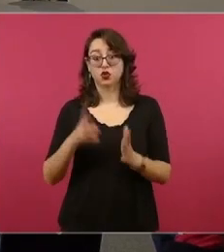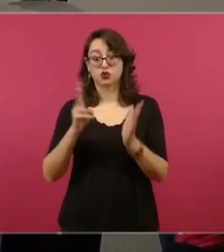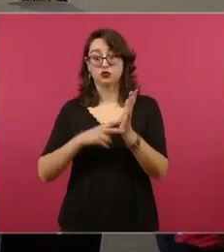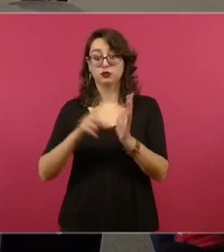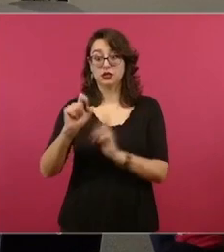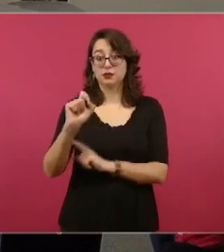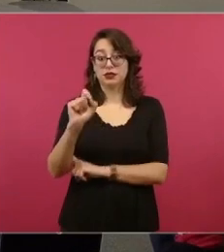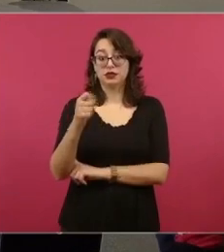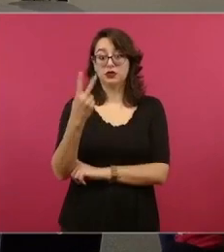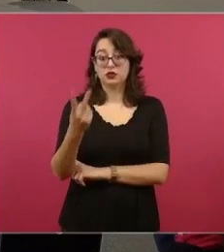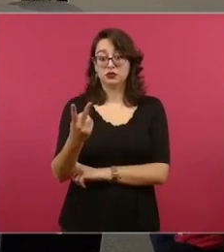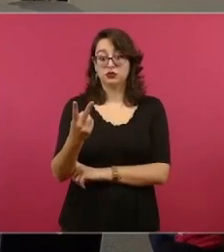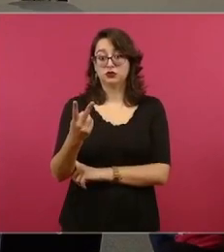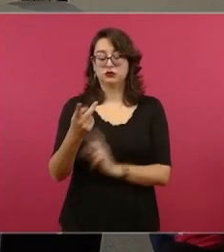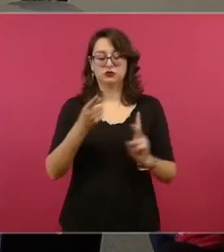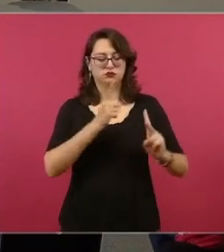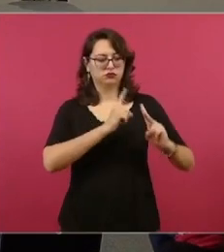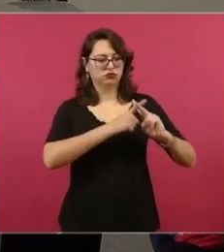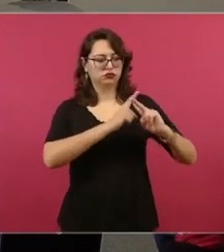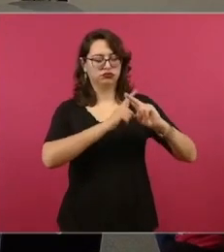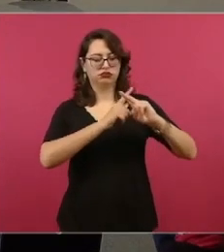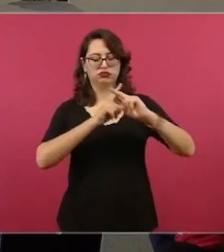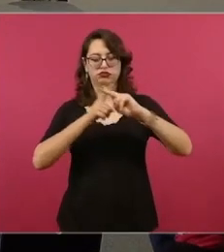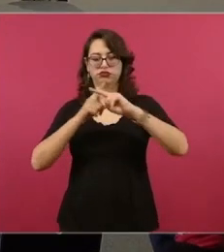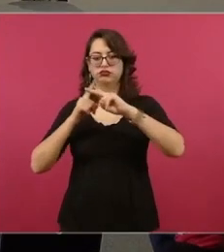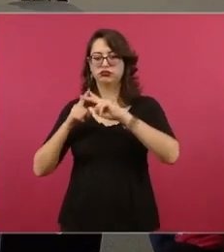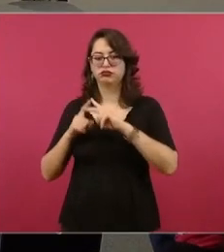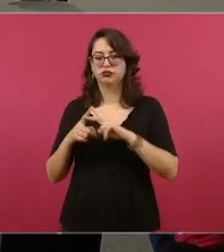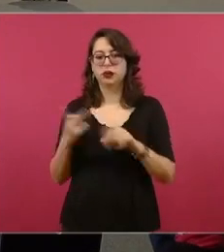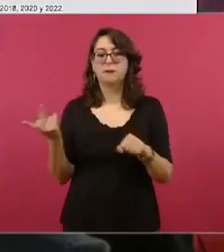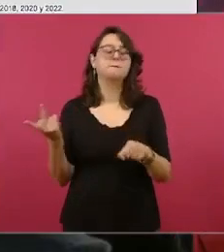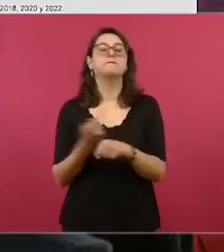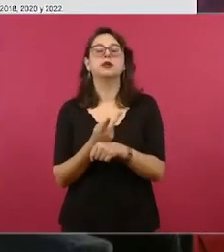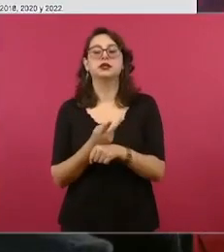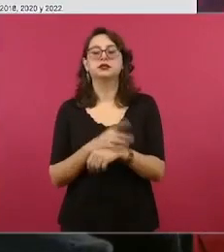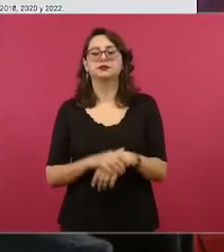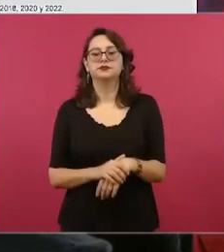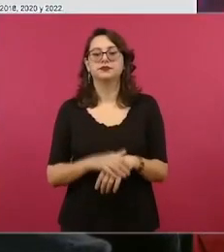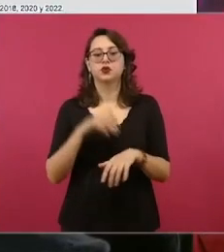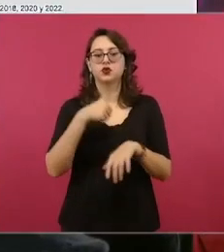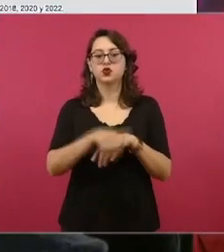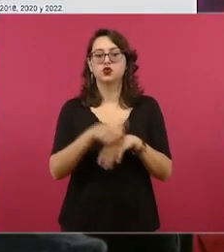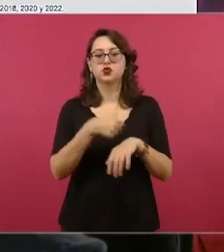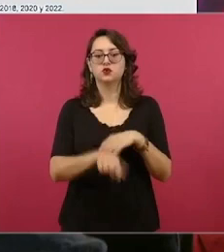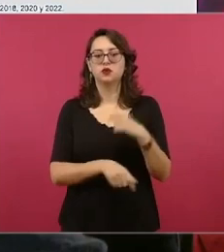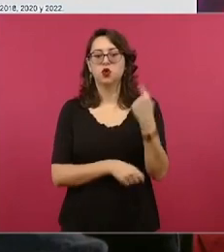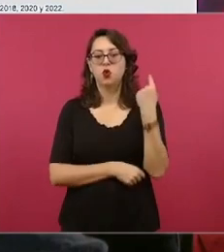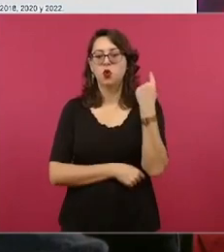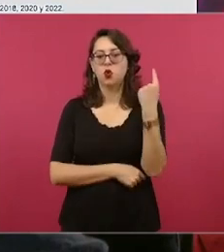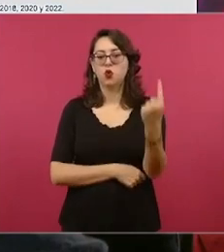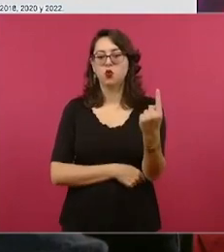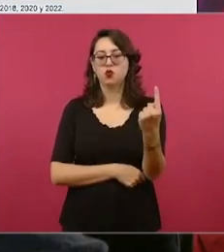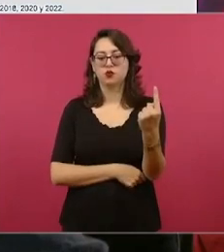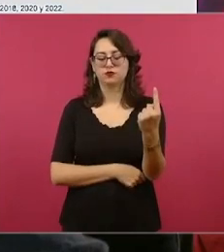22 y vemos cómo los más pobres